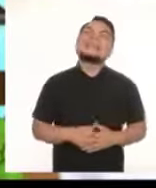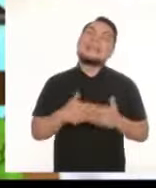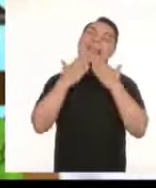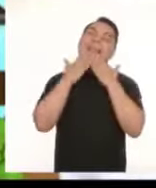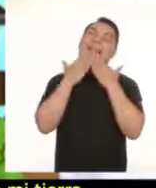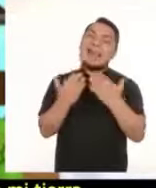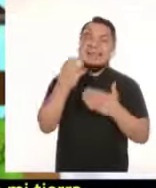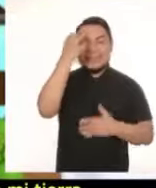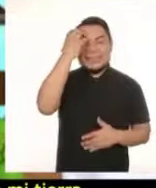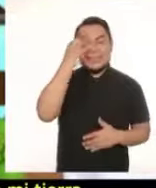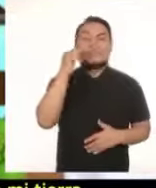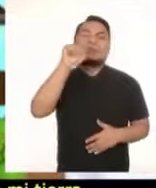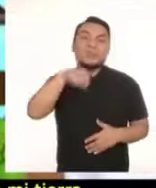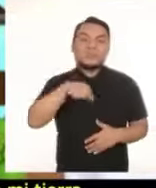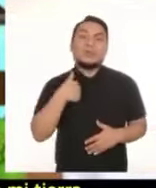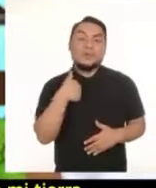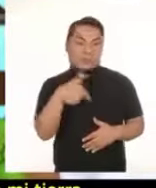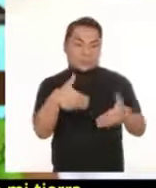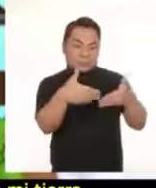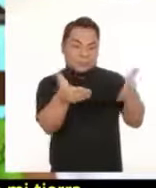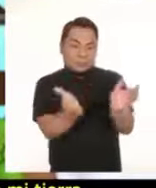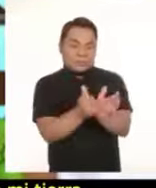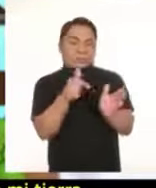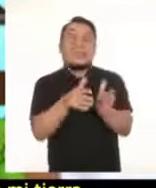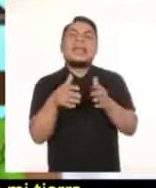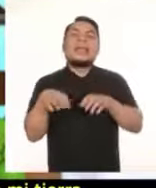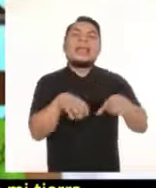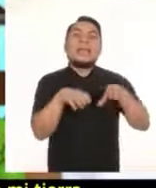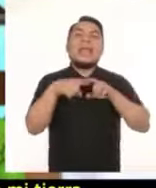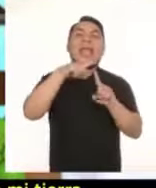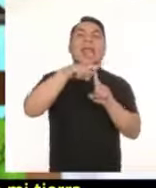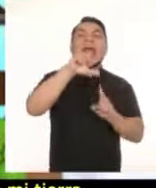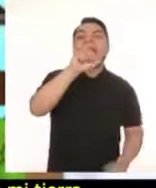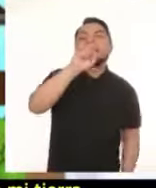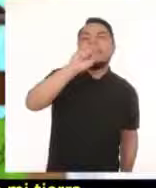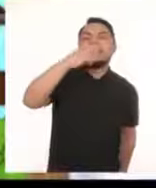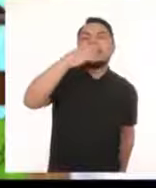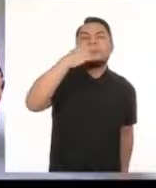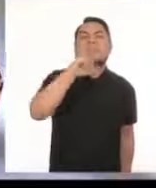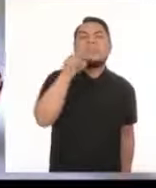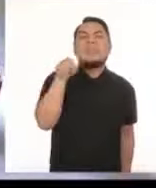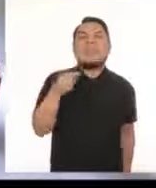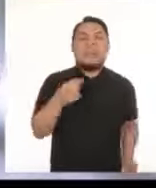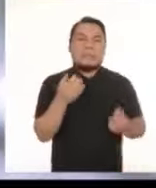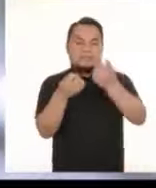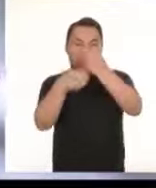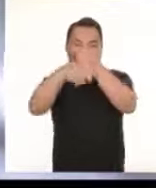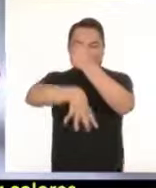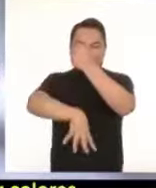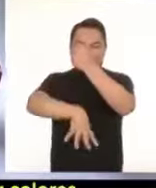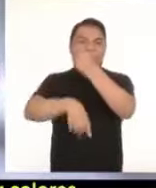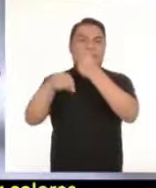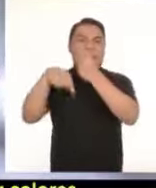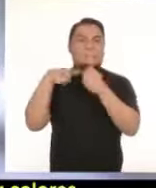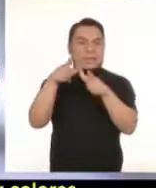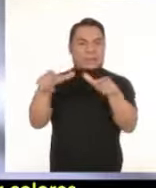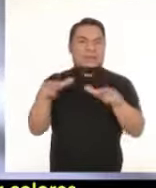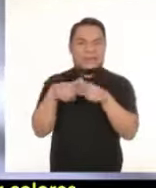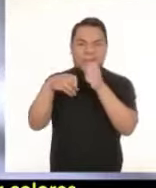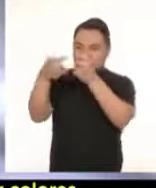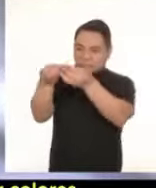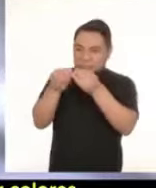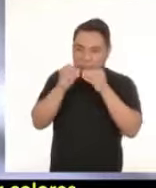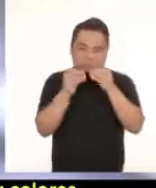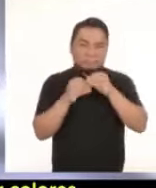¡Gracias Daniel! Sí, mi cesta la hice con Tashmi, unas raíces de mi tierra. Mira, con mi tita jugamos a agrupar